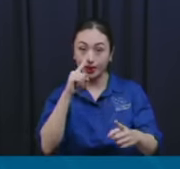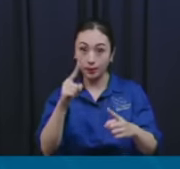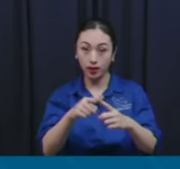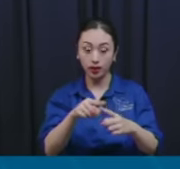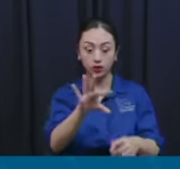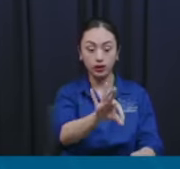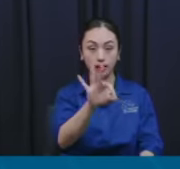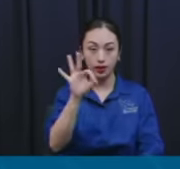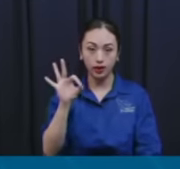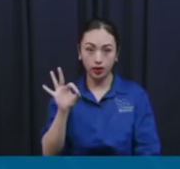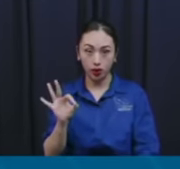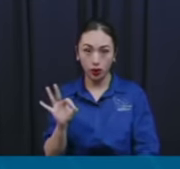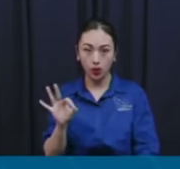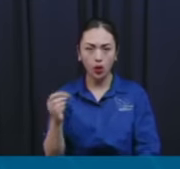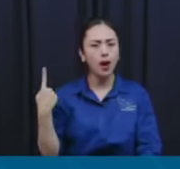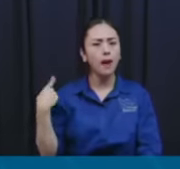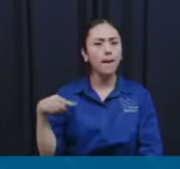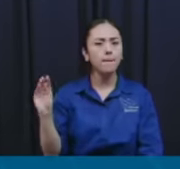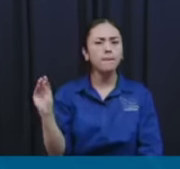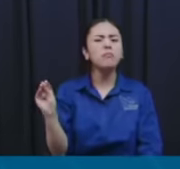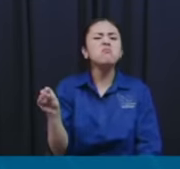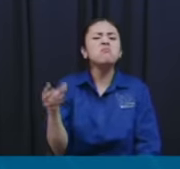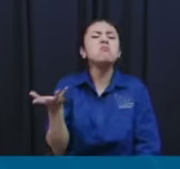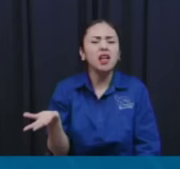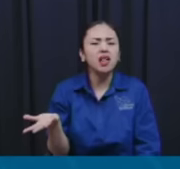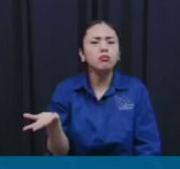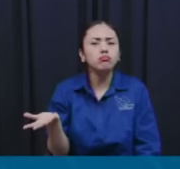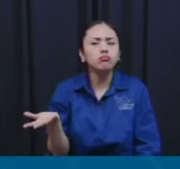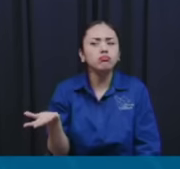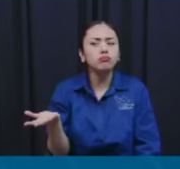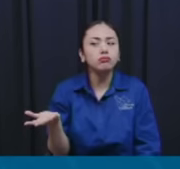Para qué para qué los